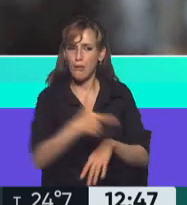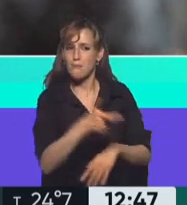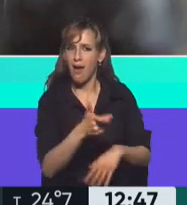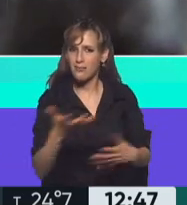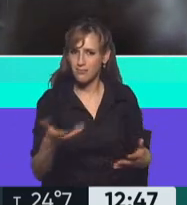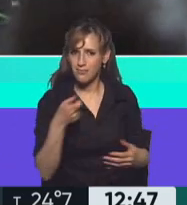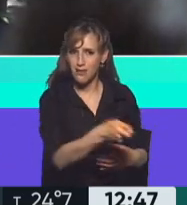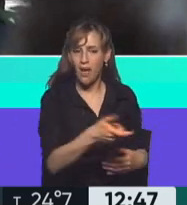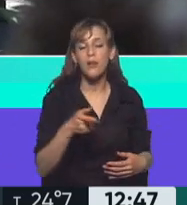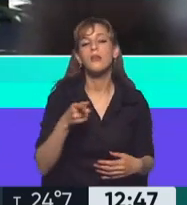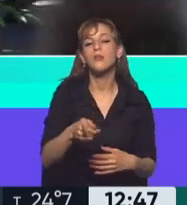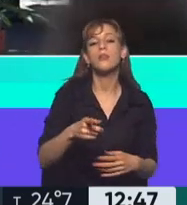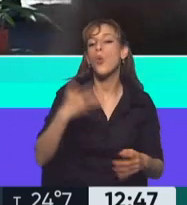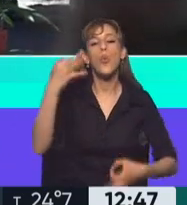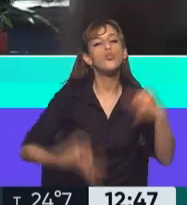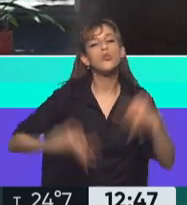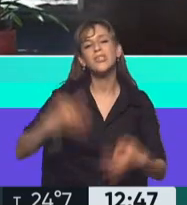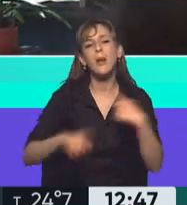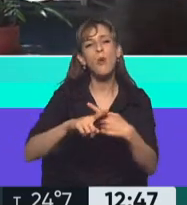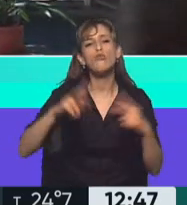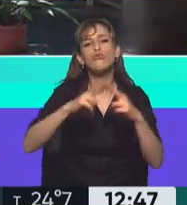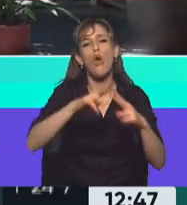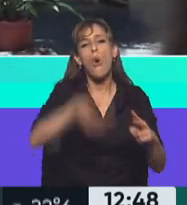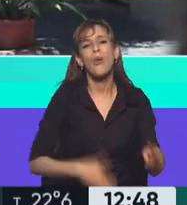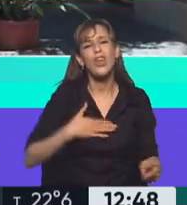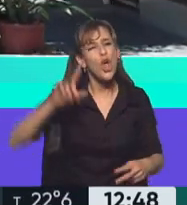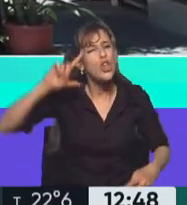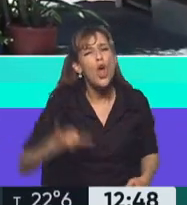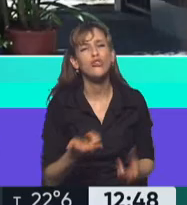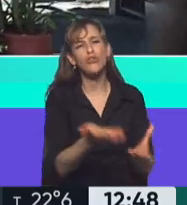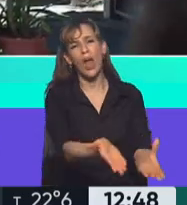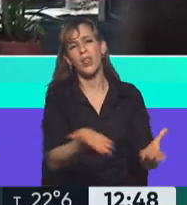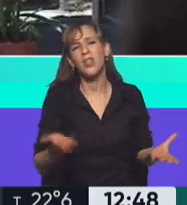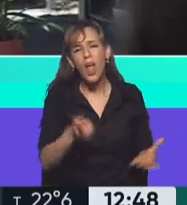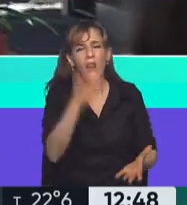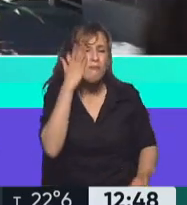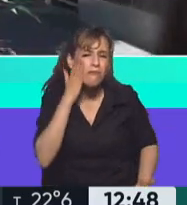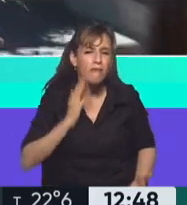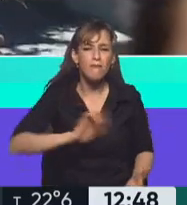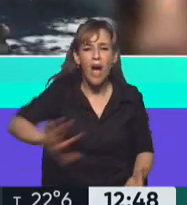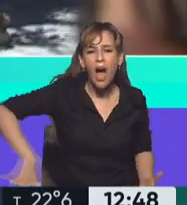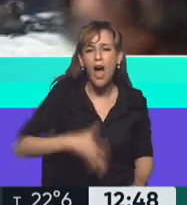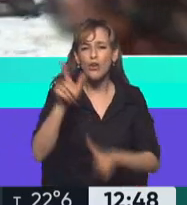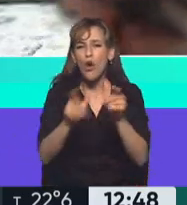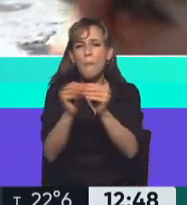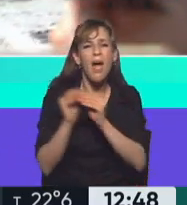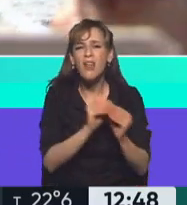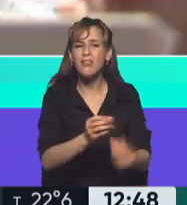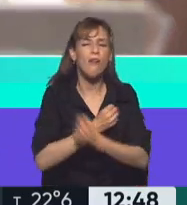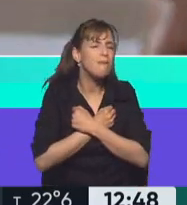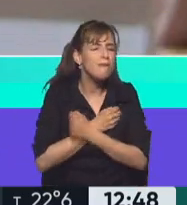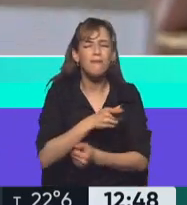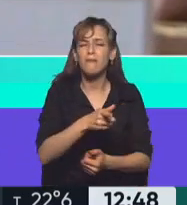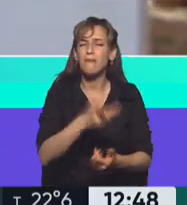que era un inocente, él no tenía nada que ver, un angelito. Era querido por todo el barrio, él... Se sacaba sonrisa siempre, era buen